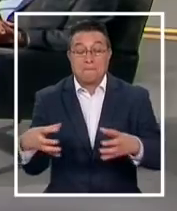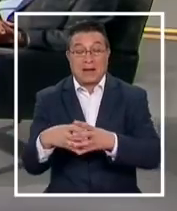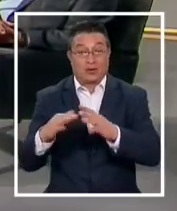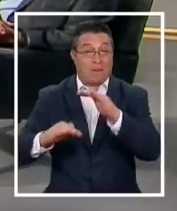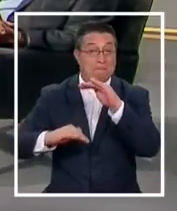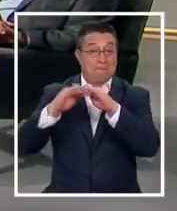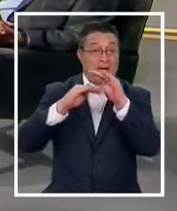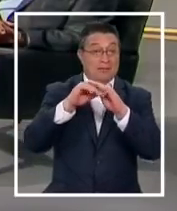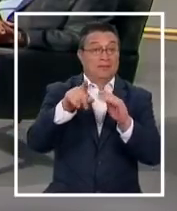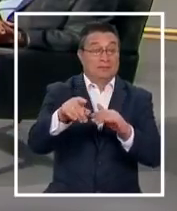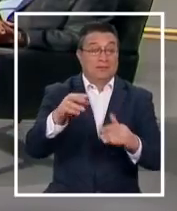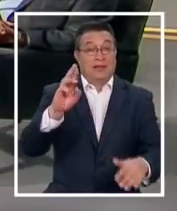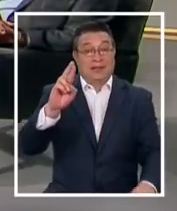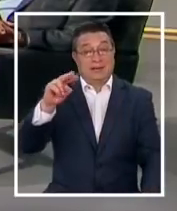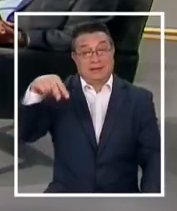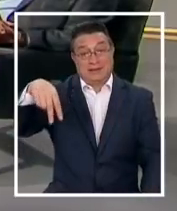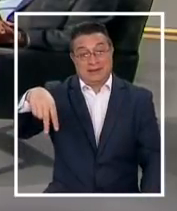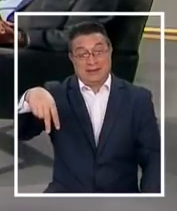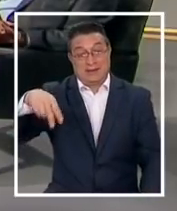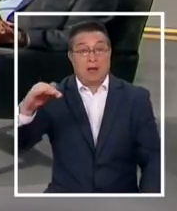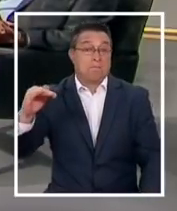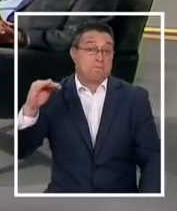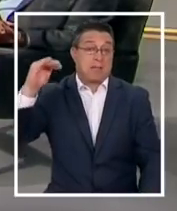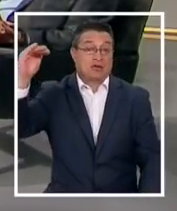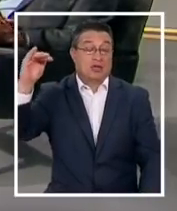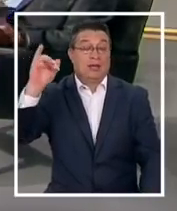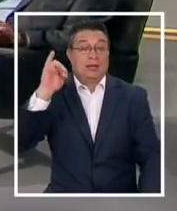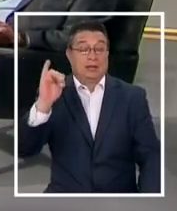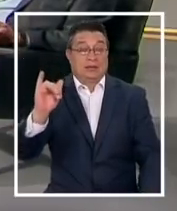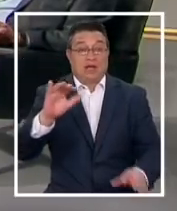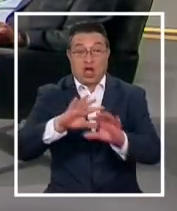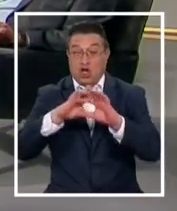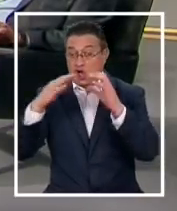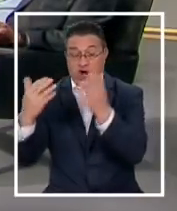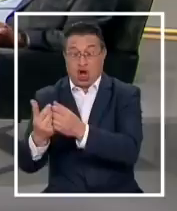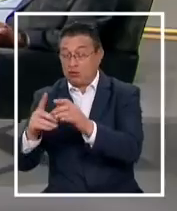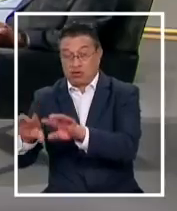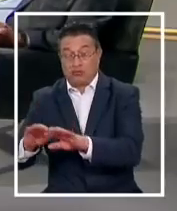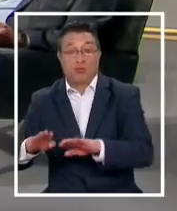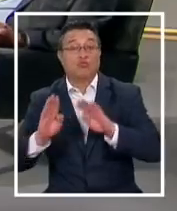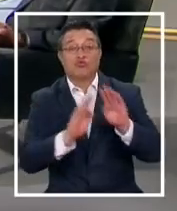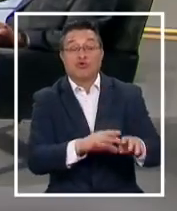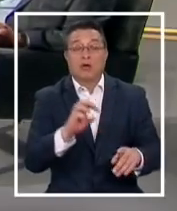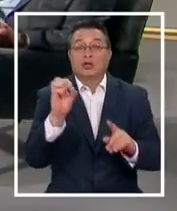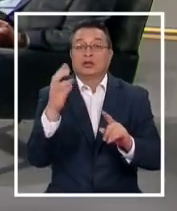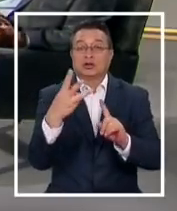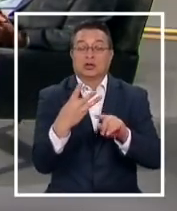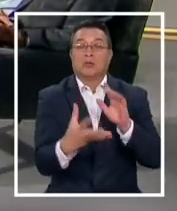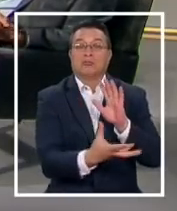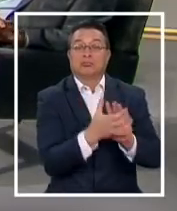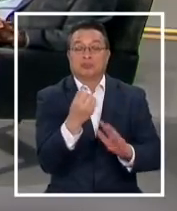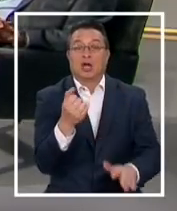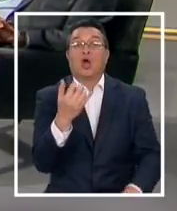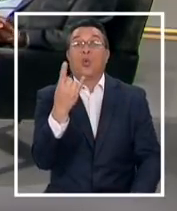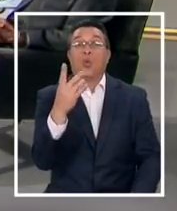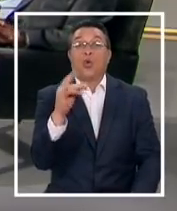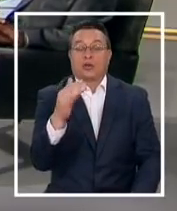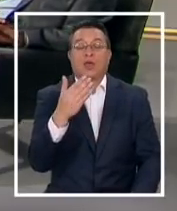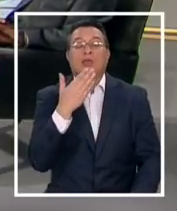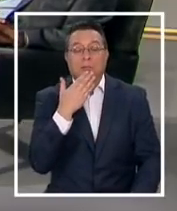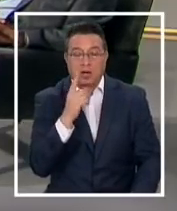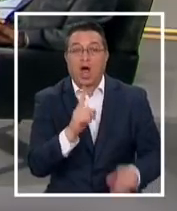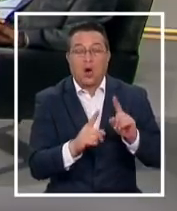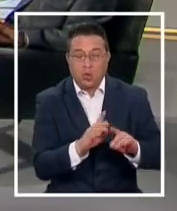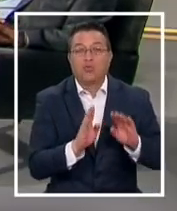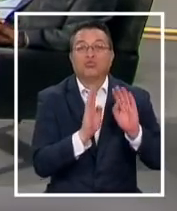principales. Estoy hablando de Renovación Nacional, el partido mayor y entero completo votó a favor del tercer retiro y parte también de la UDI. Ya avisaron a